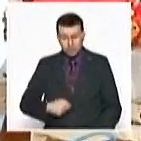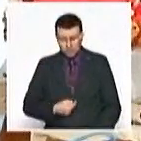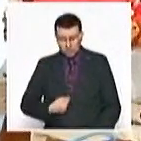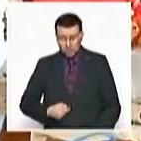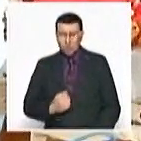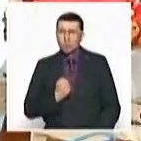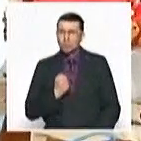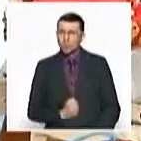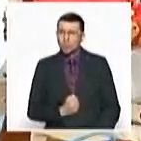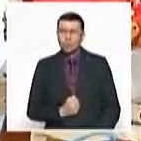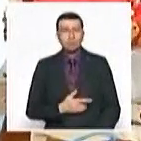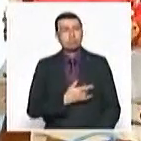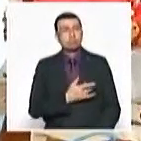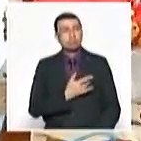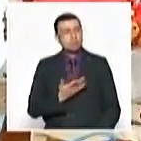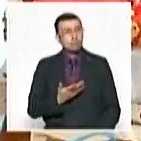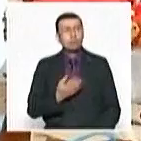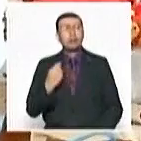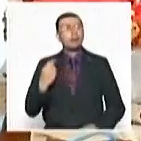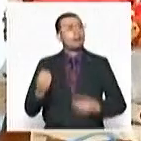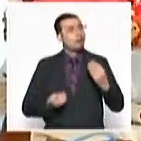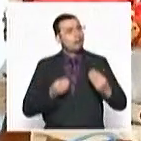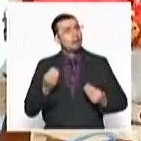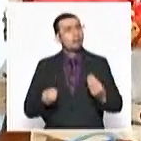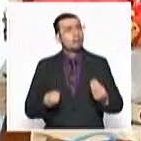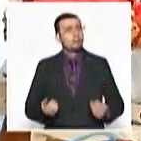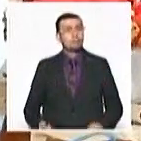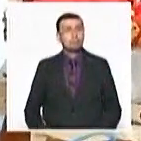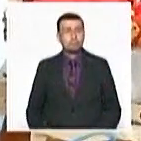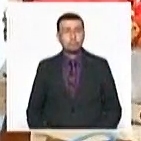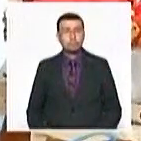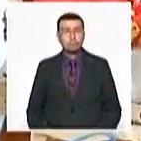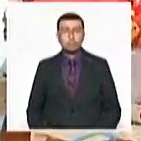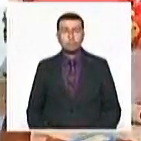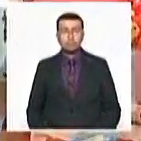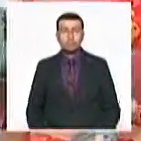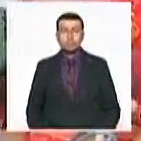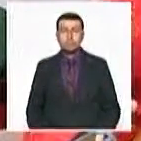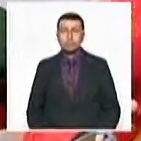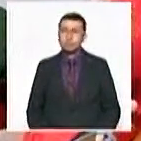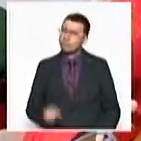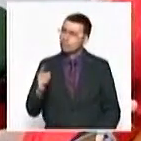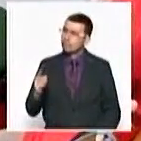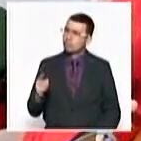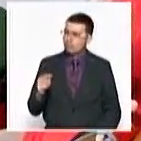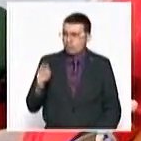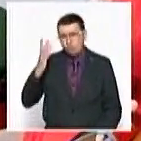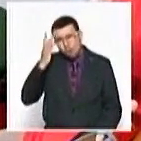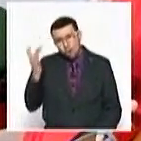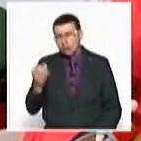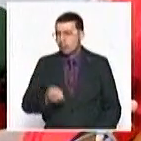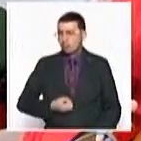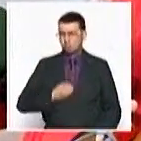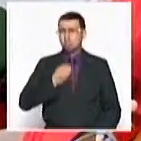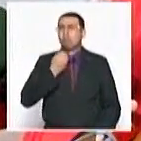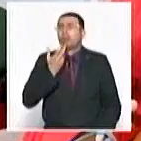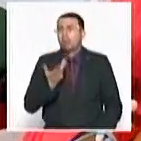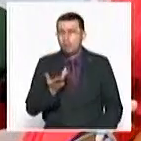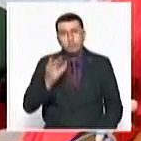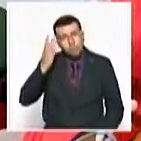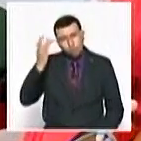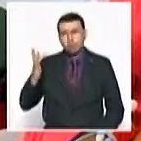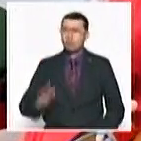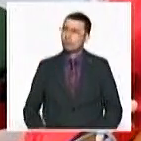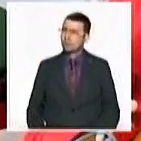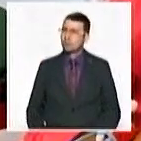¿Qué hago para solucionar esto? Ahí el tema es, ¿por qué vomita? ¿Y por qué tiene el dolor de